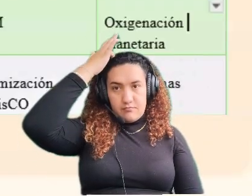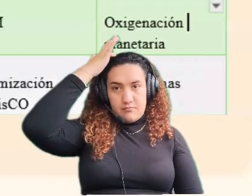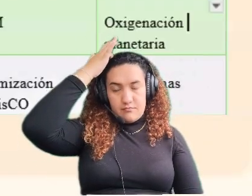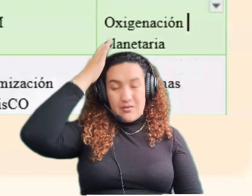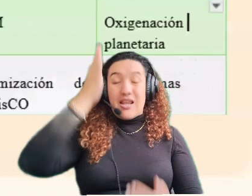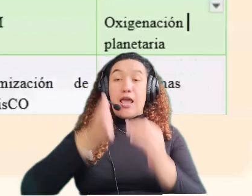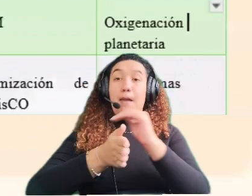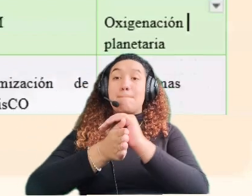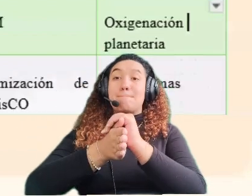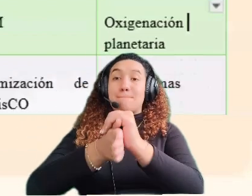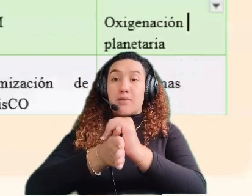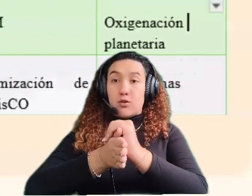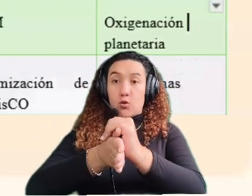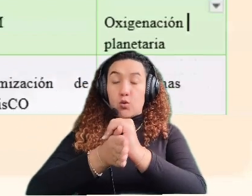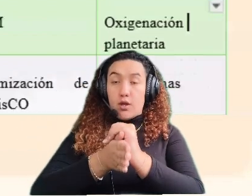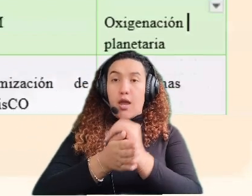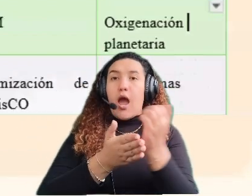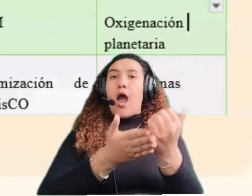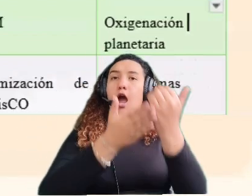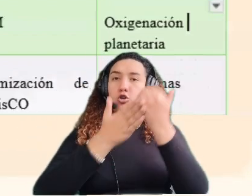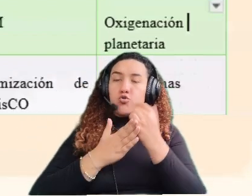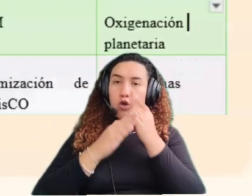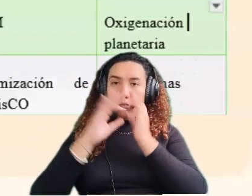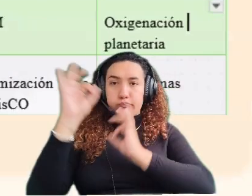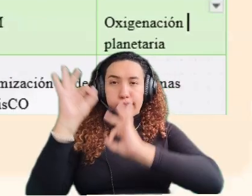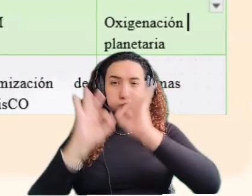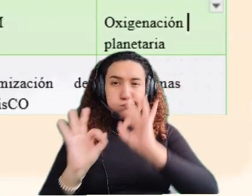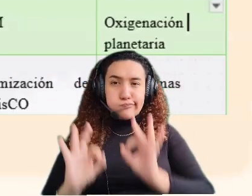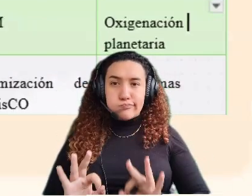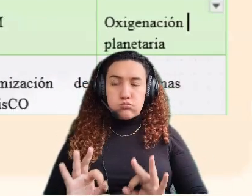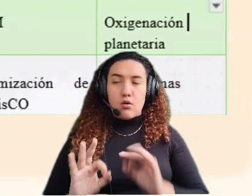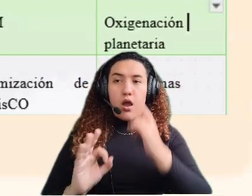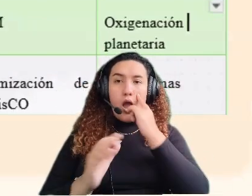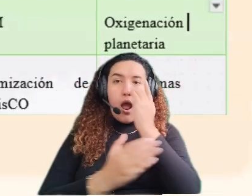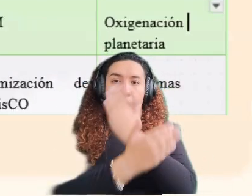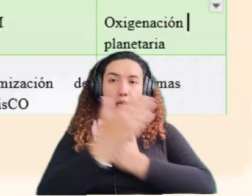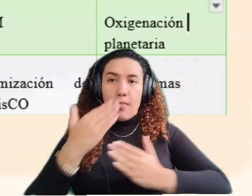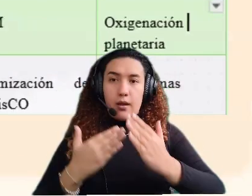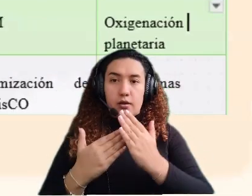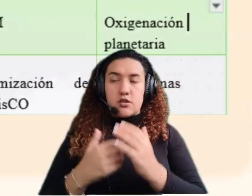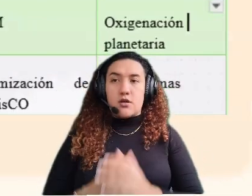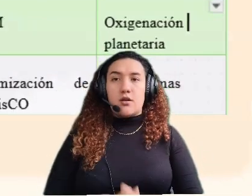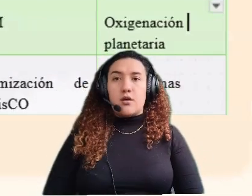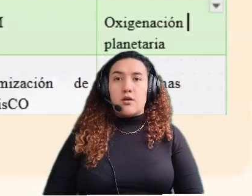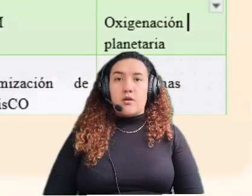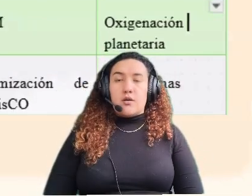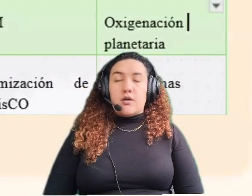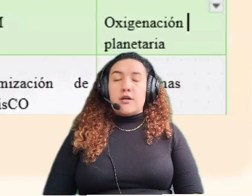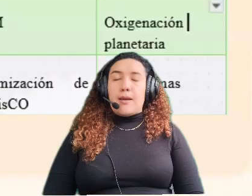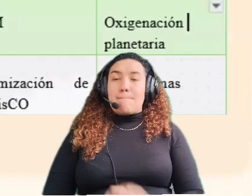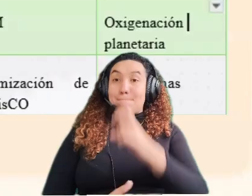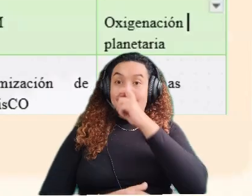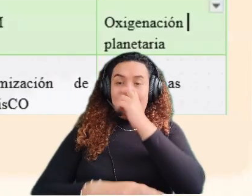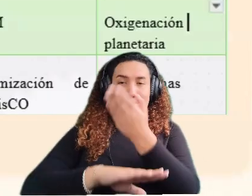eh, el marco metodológico permitió organizar y analizar